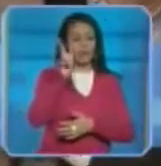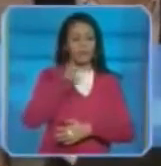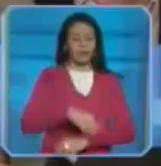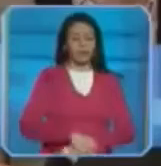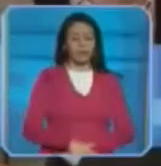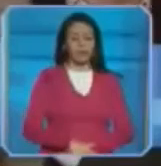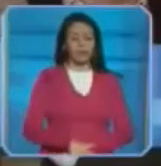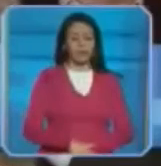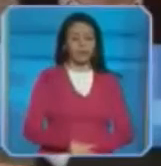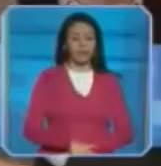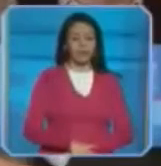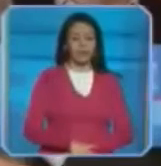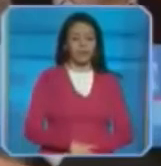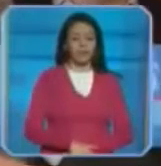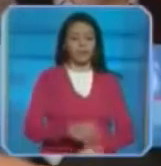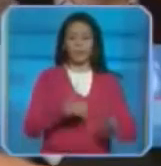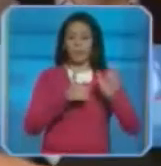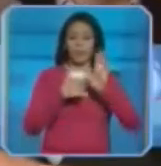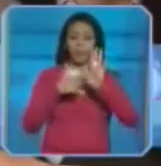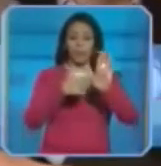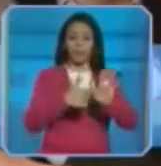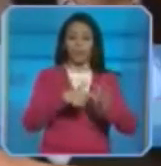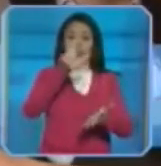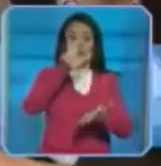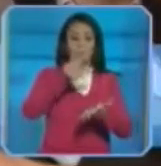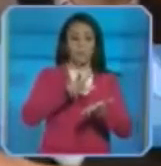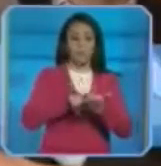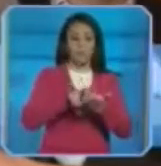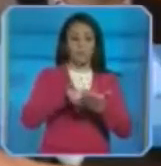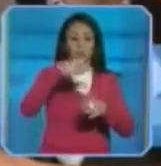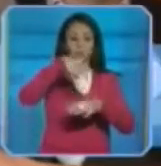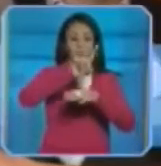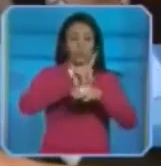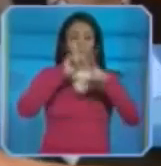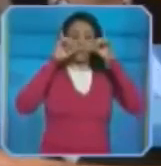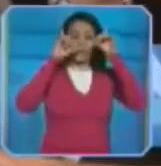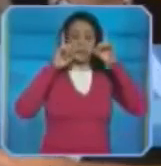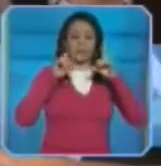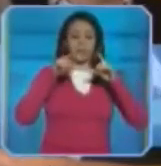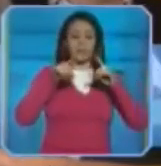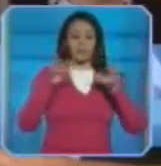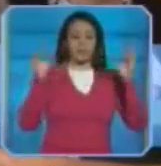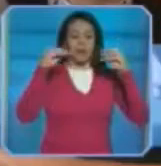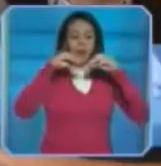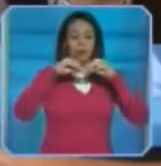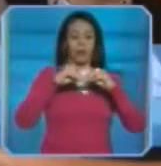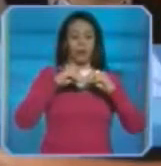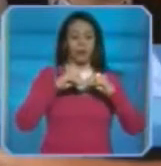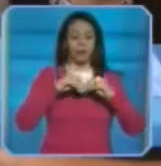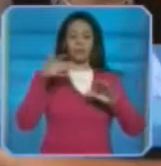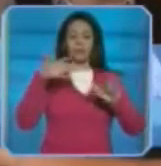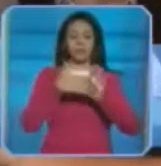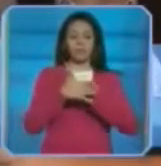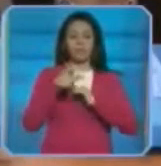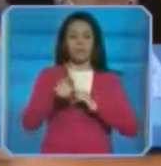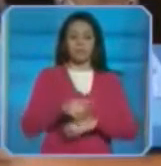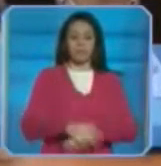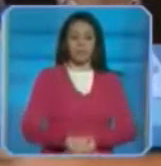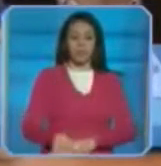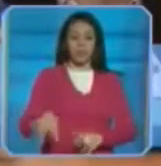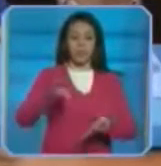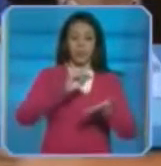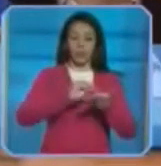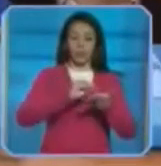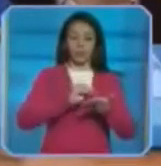que acabamos de presentar y fue aprobado por unanimidad este acuerdo que tiene que ver sobre la